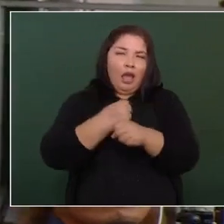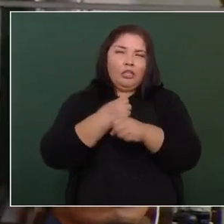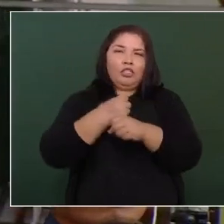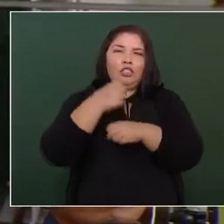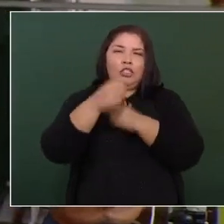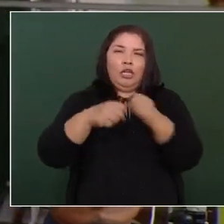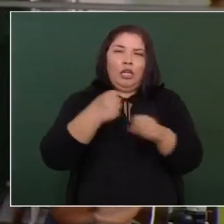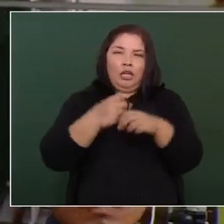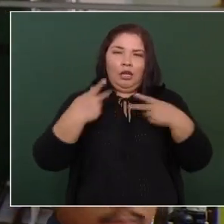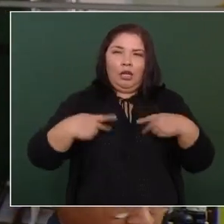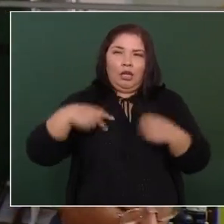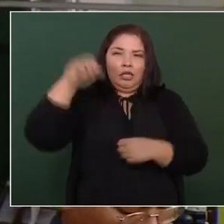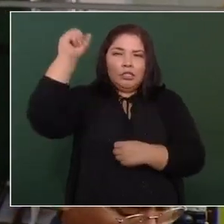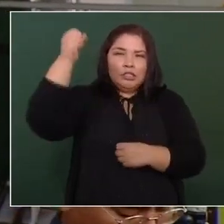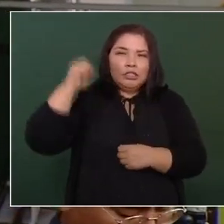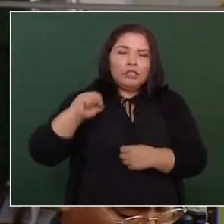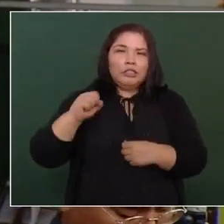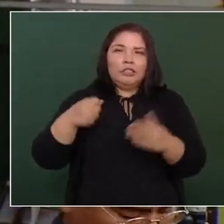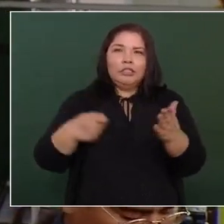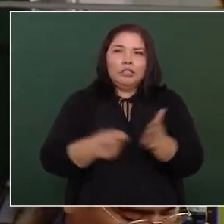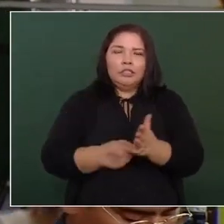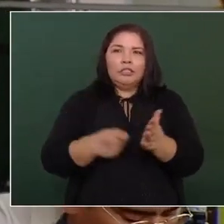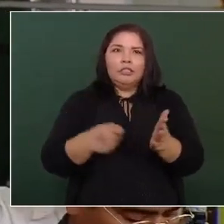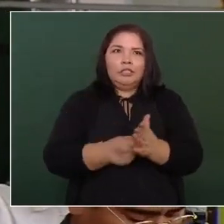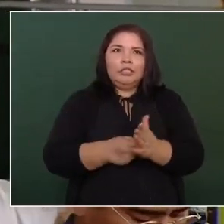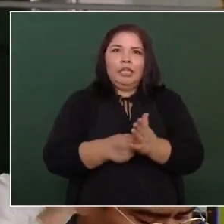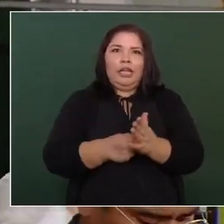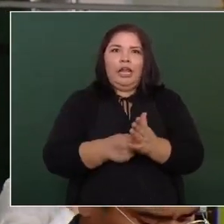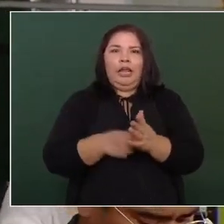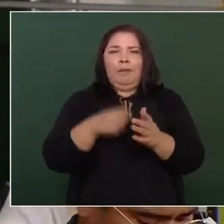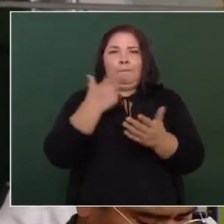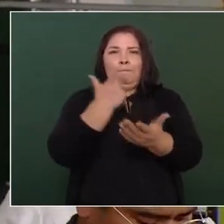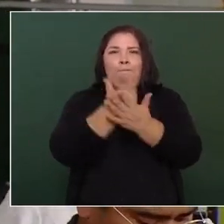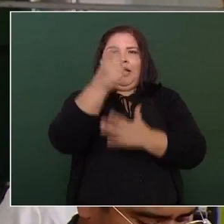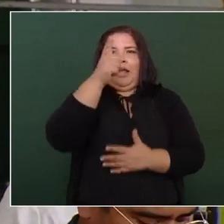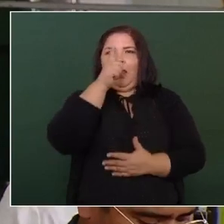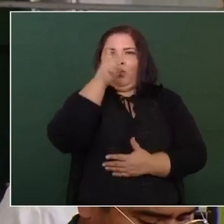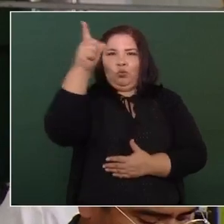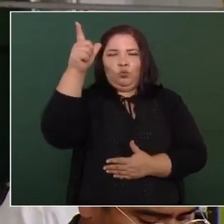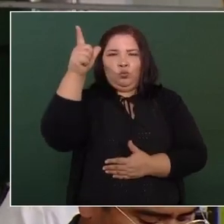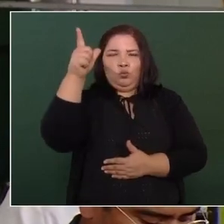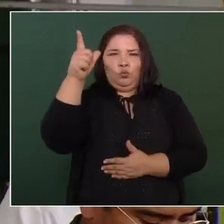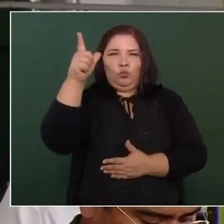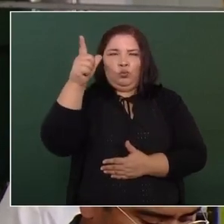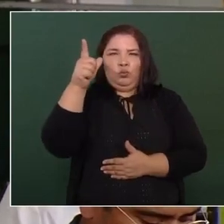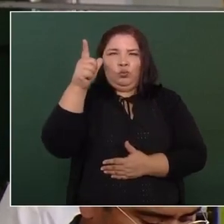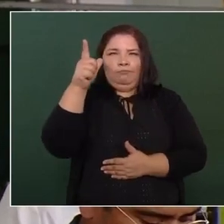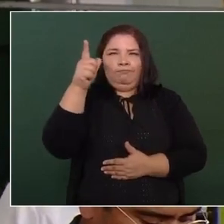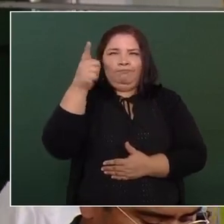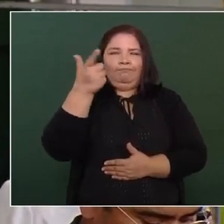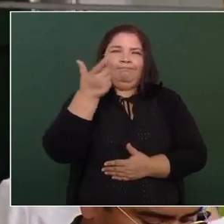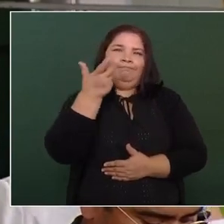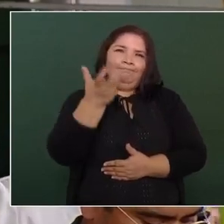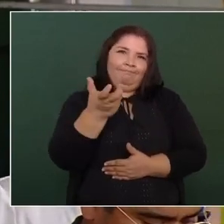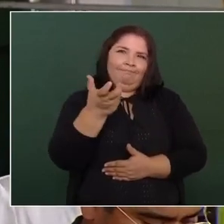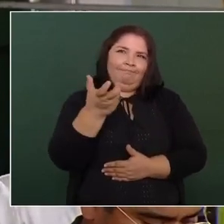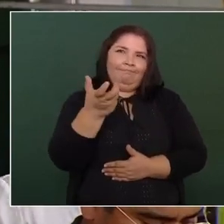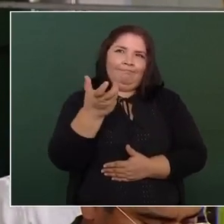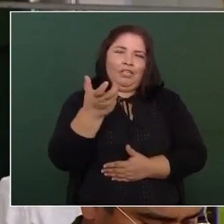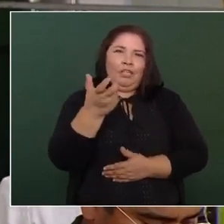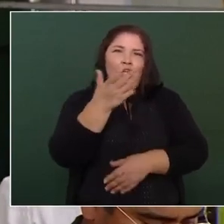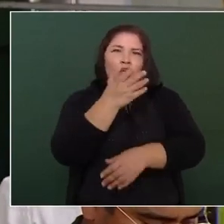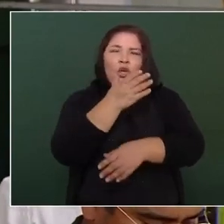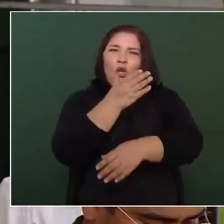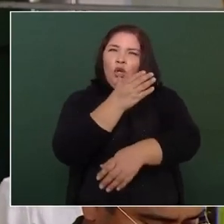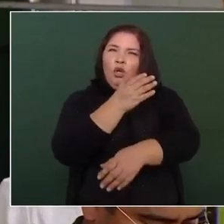sinaloenses insistiendo con las tarifas eléctricas y con una